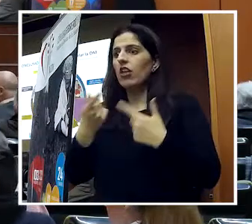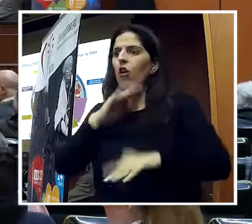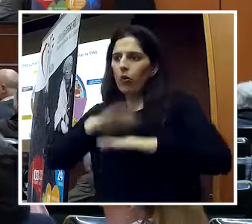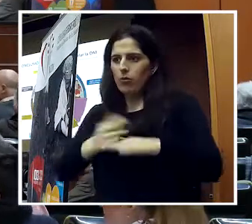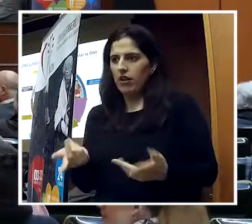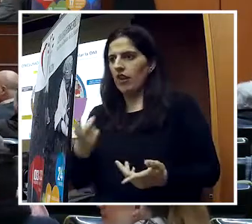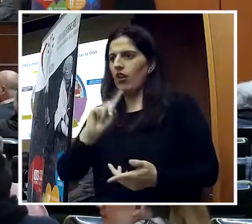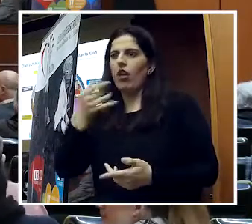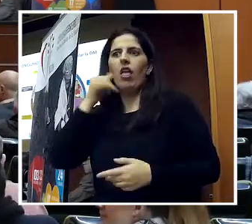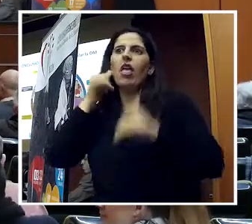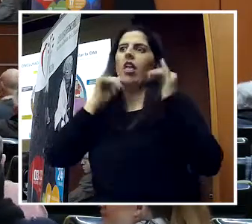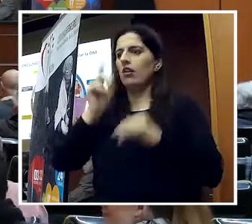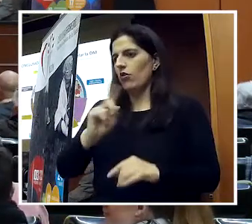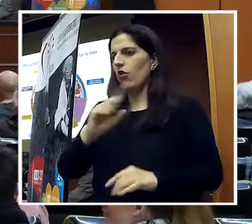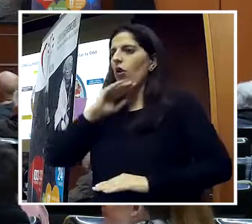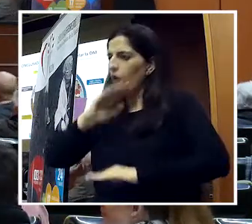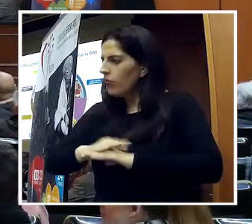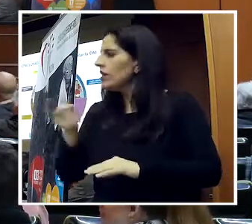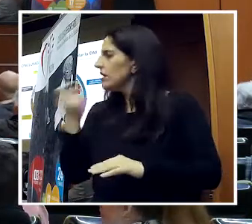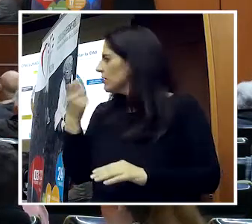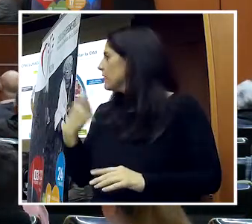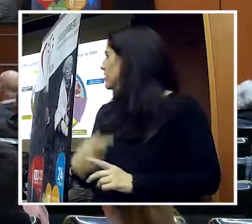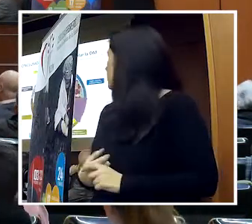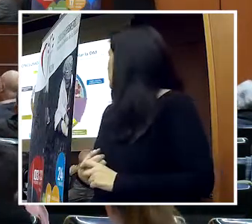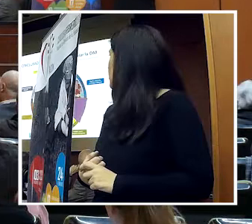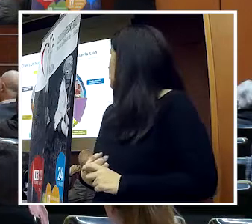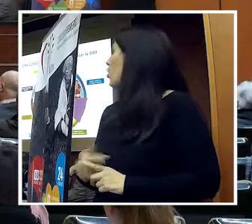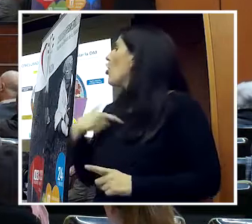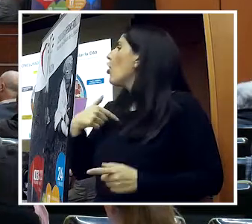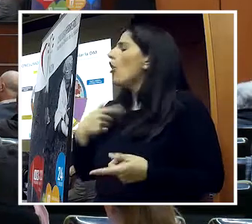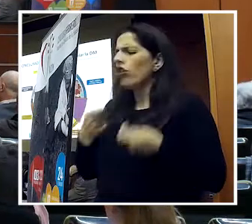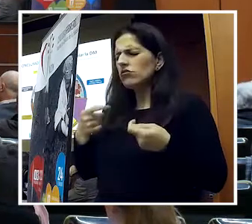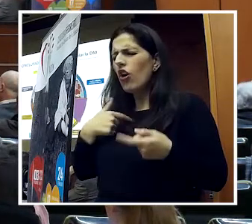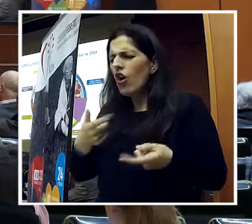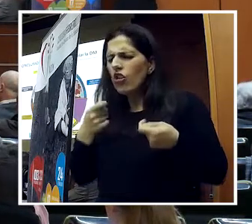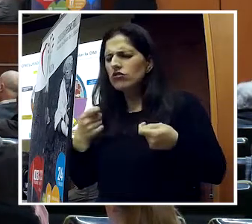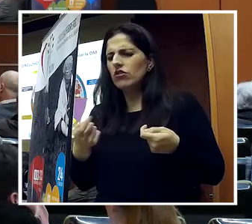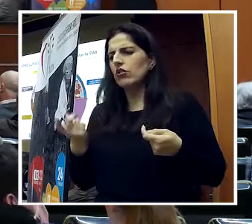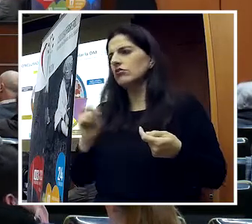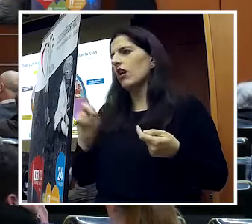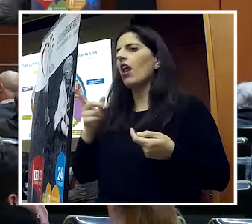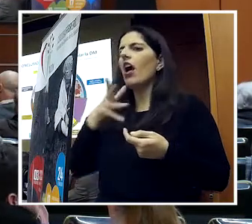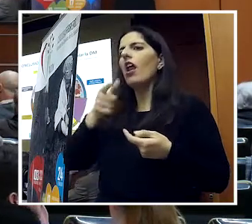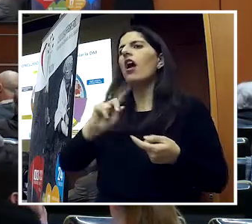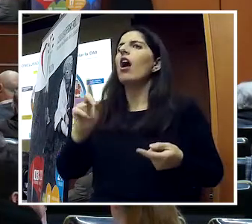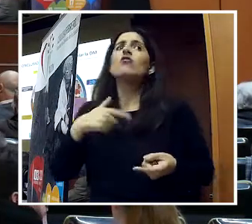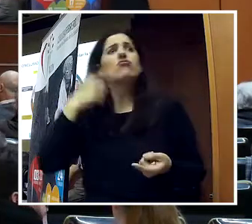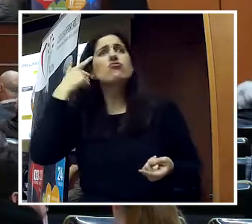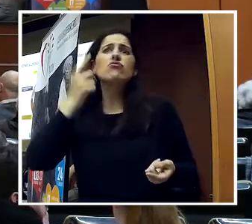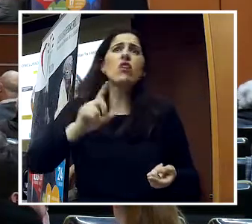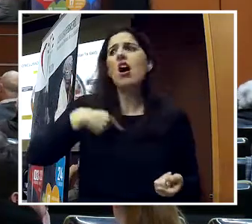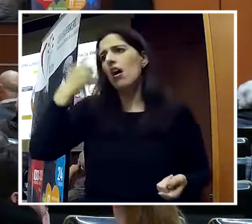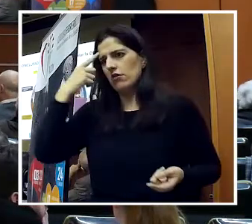la medicación, como decía el doctor Martín Ribó. El autocontrol, también hemos avanzado, ya no es excusa, tenemos muchos